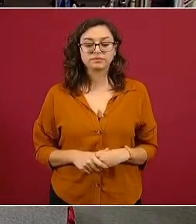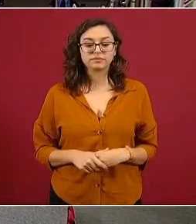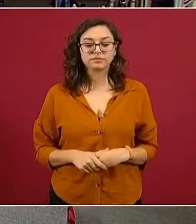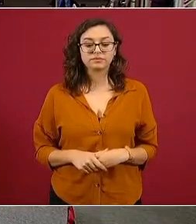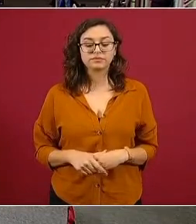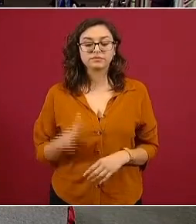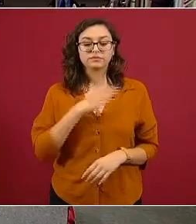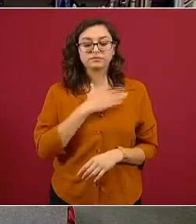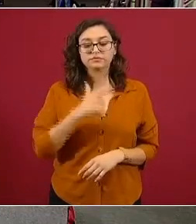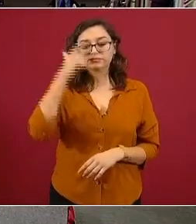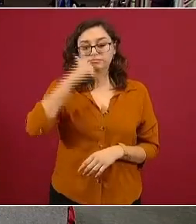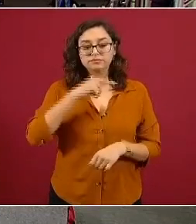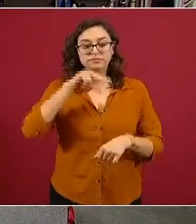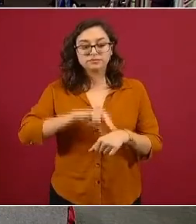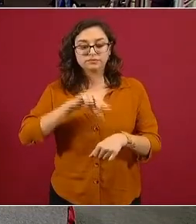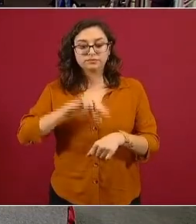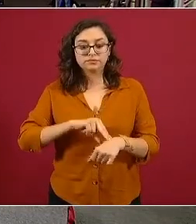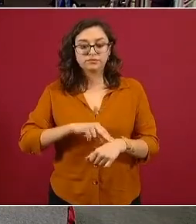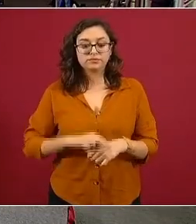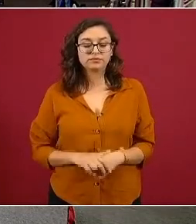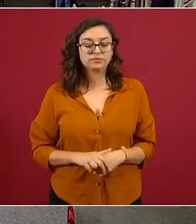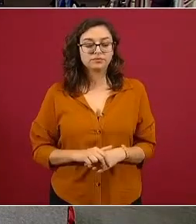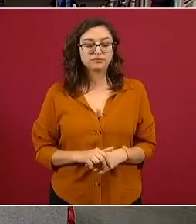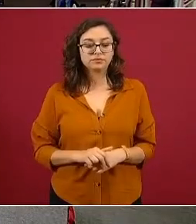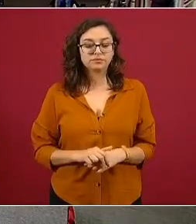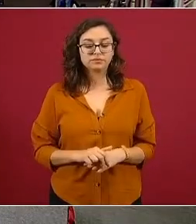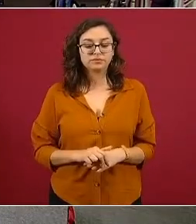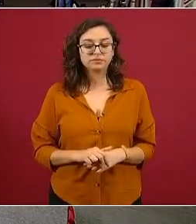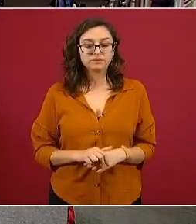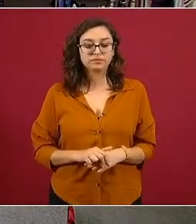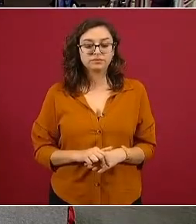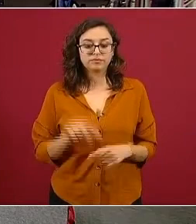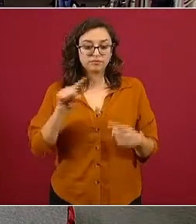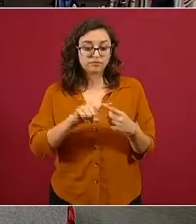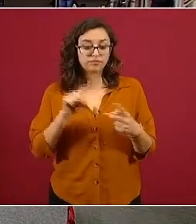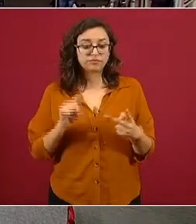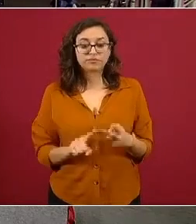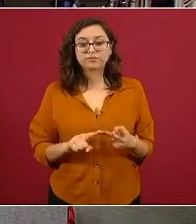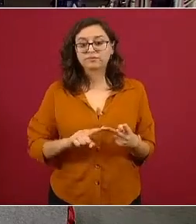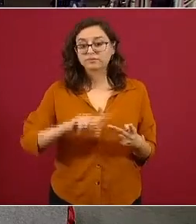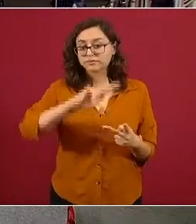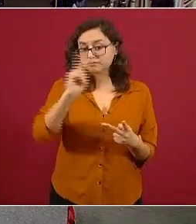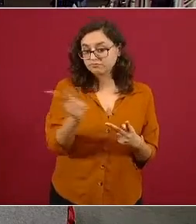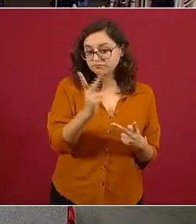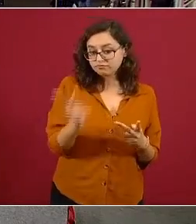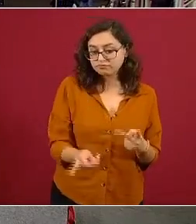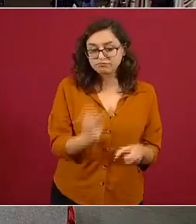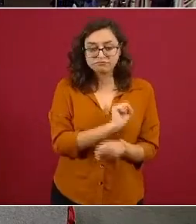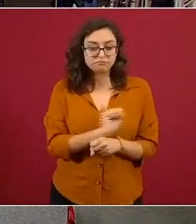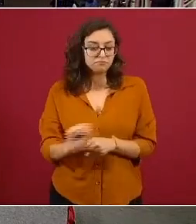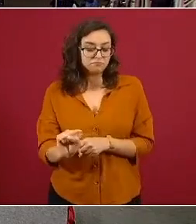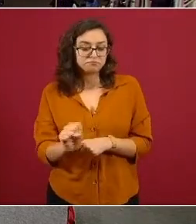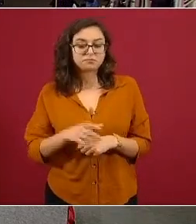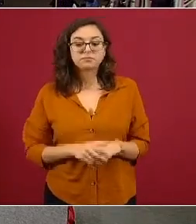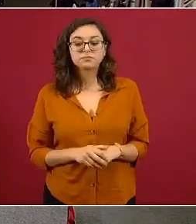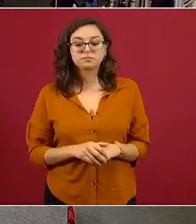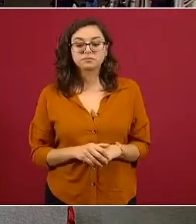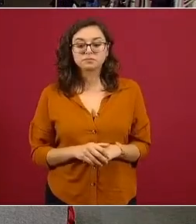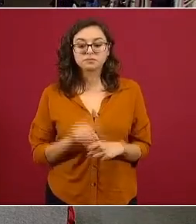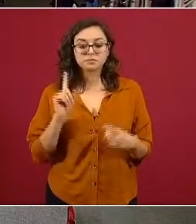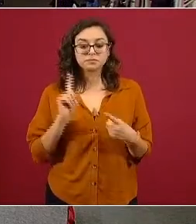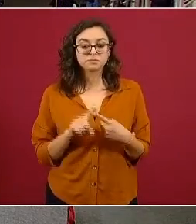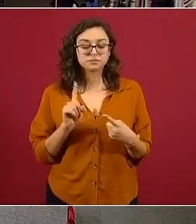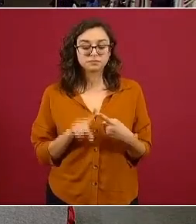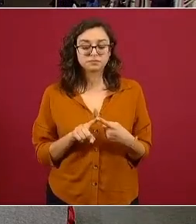Buenas noches, doctor. Gracias. Tengo dos preguntas muy simples. La primera es,